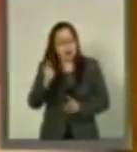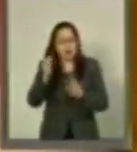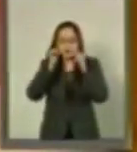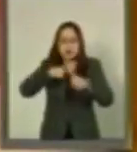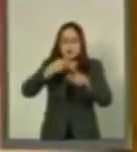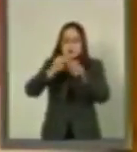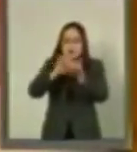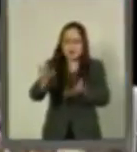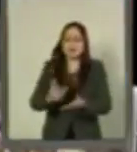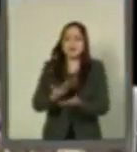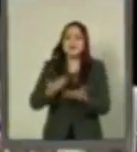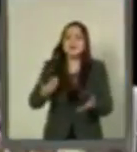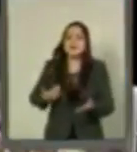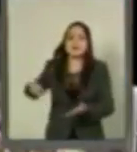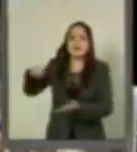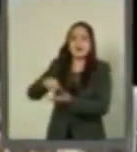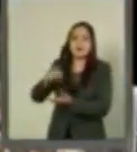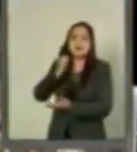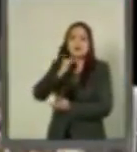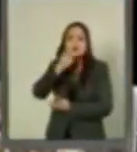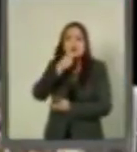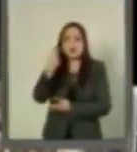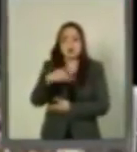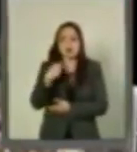Tiene el uso de la tribuna el senador